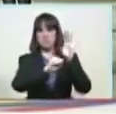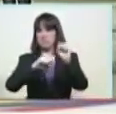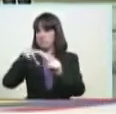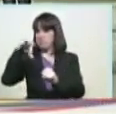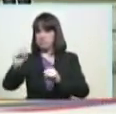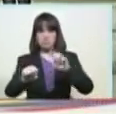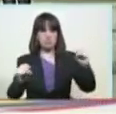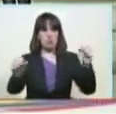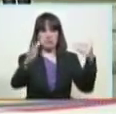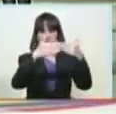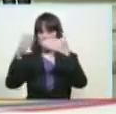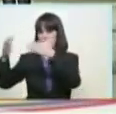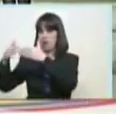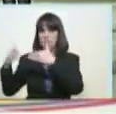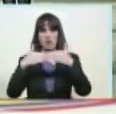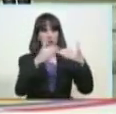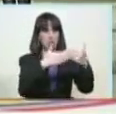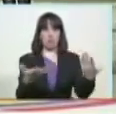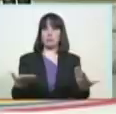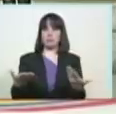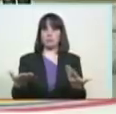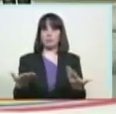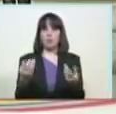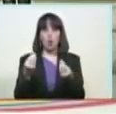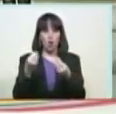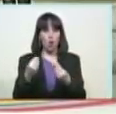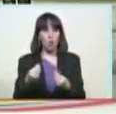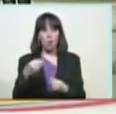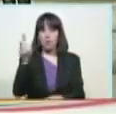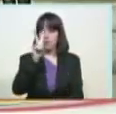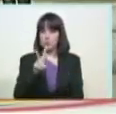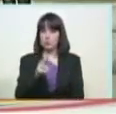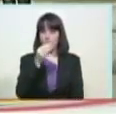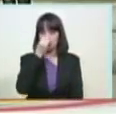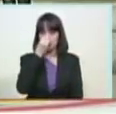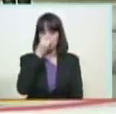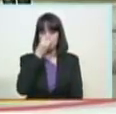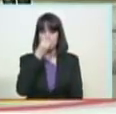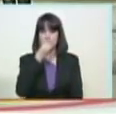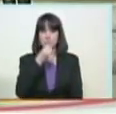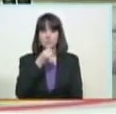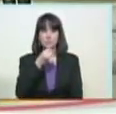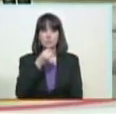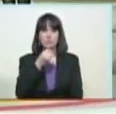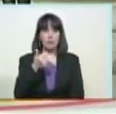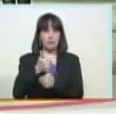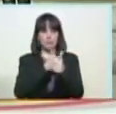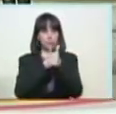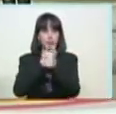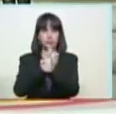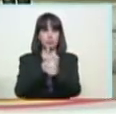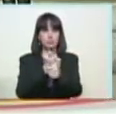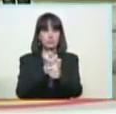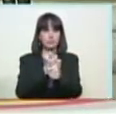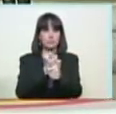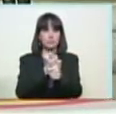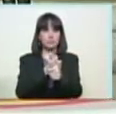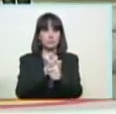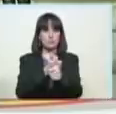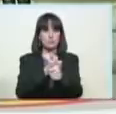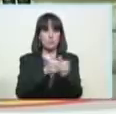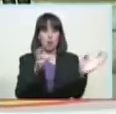a cerrar las cuentas bancarias de venezuela y a perseguir a los